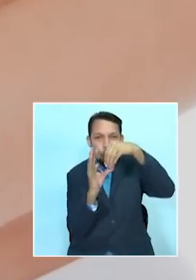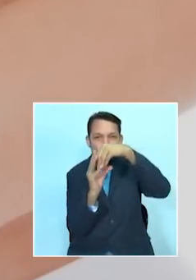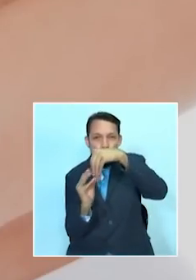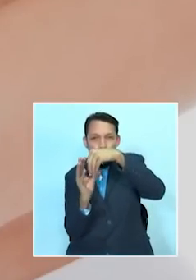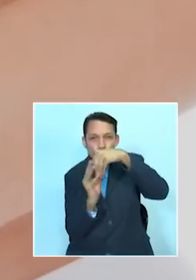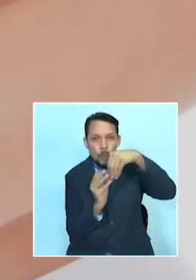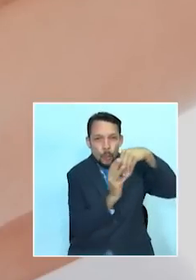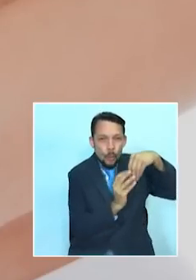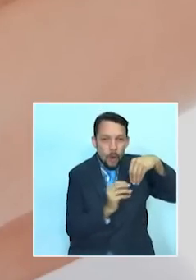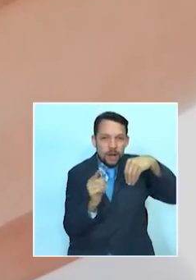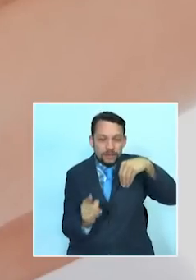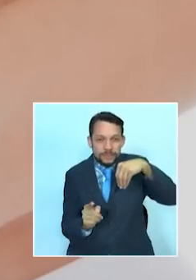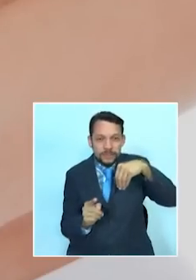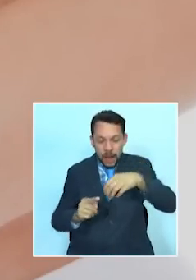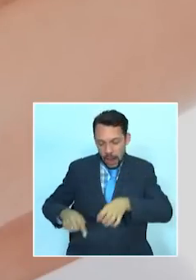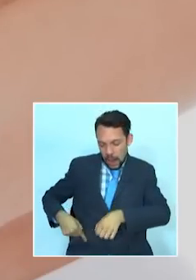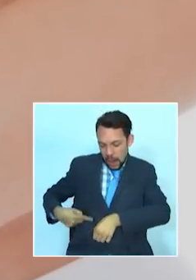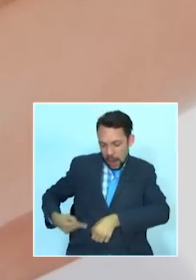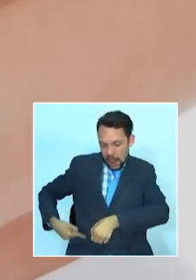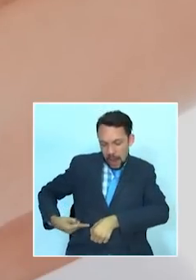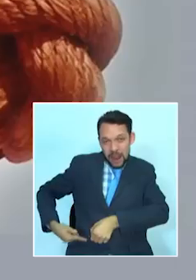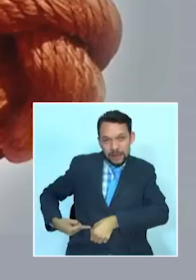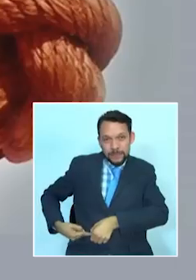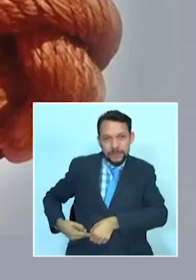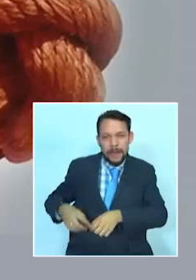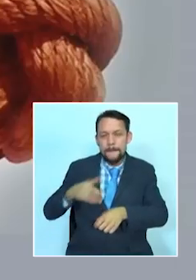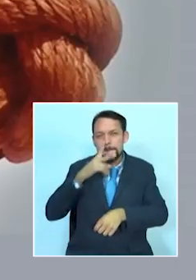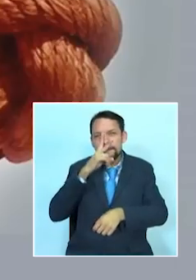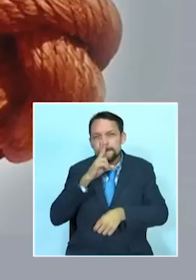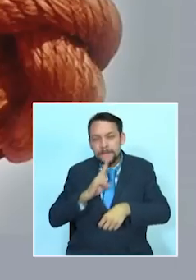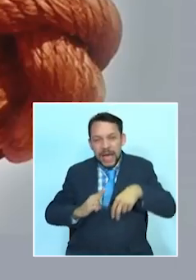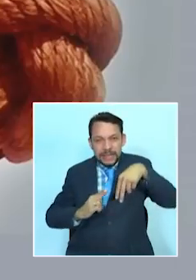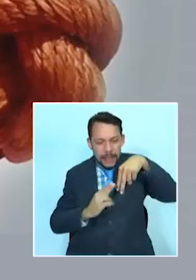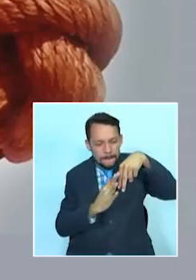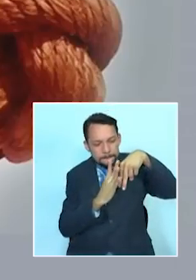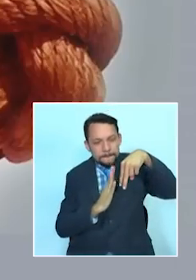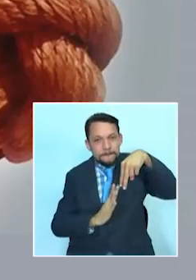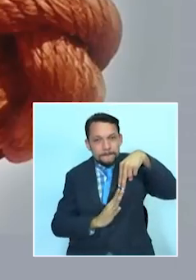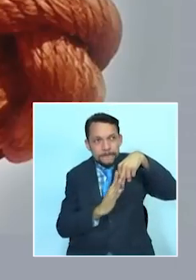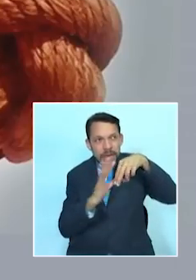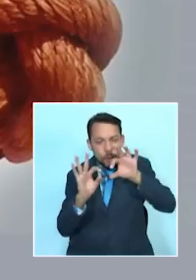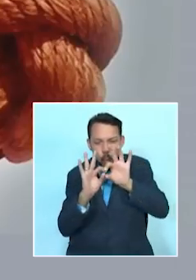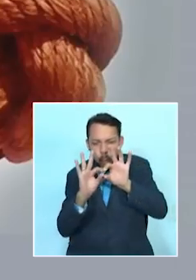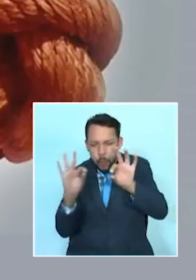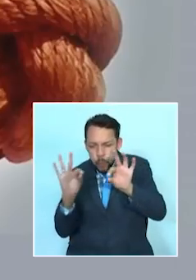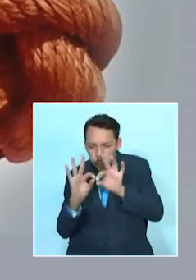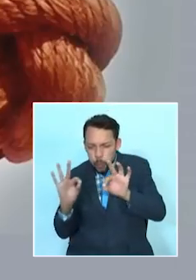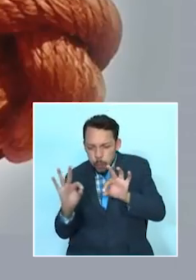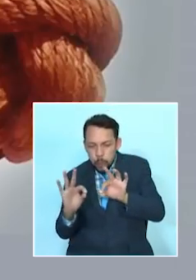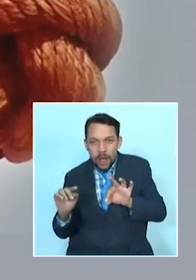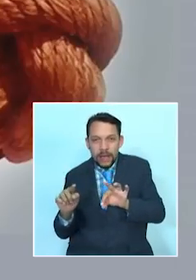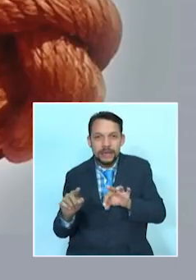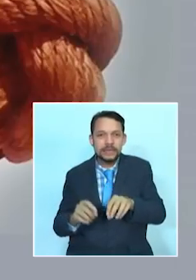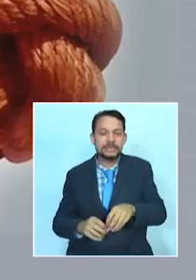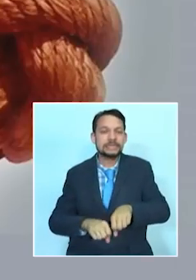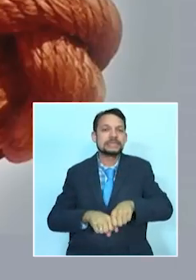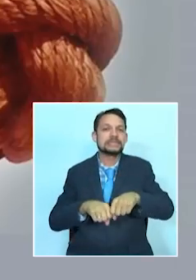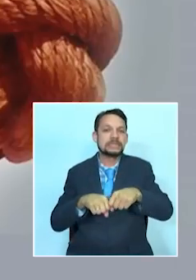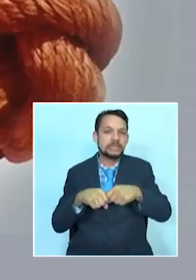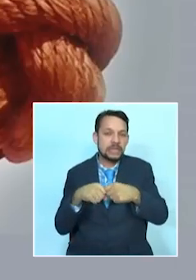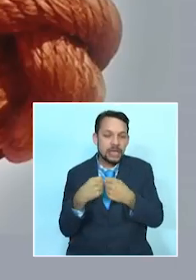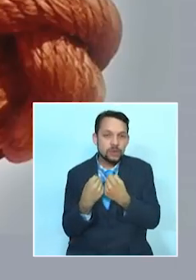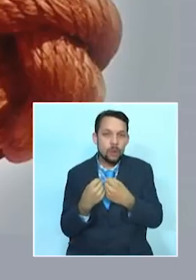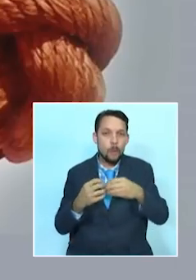eh un paquete que tenemos de venitas que se van creando en el recto y este paquete eh lo que va produciendo es una